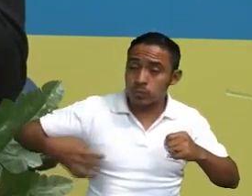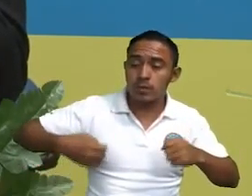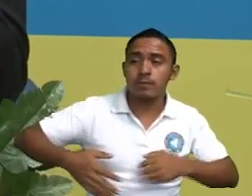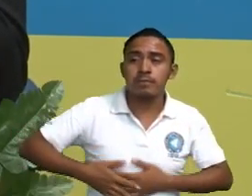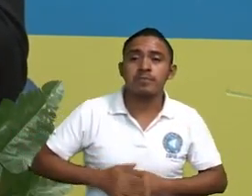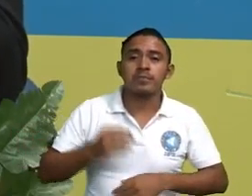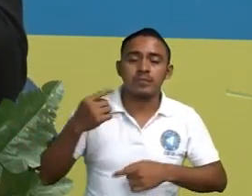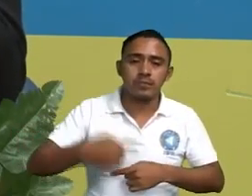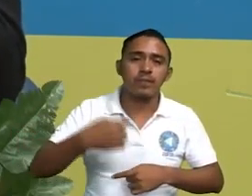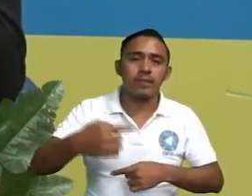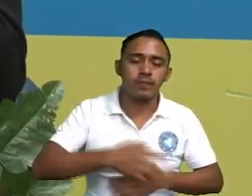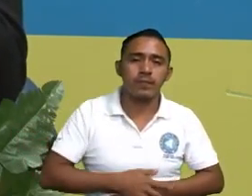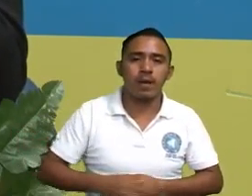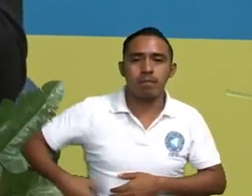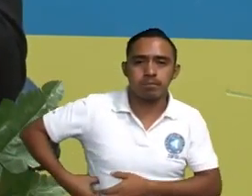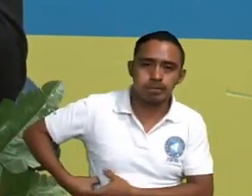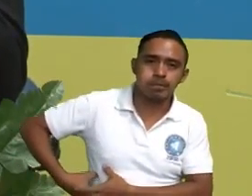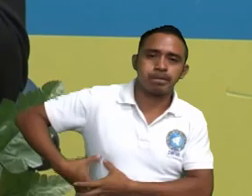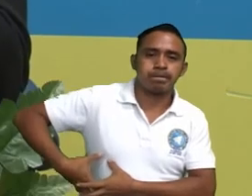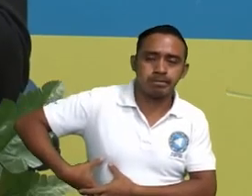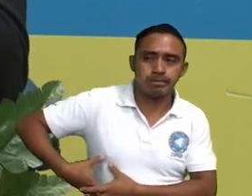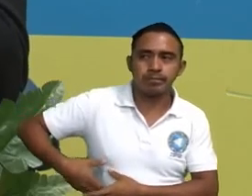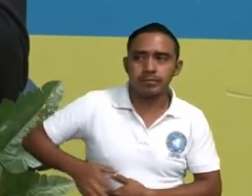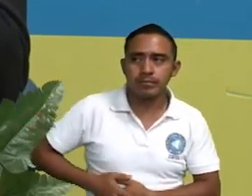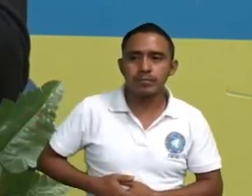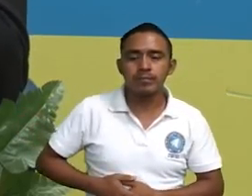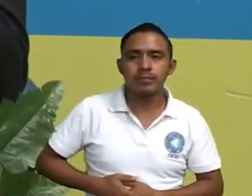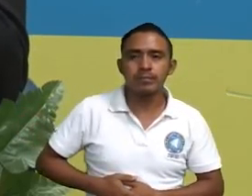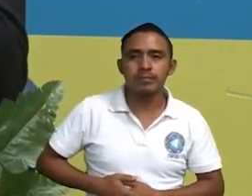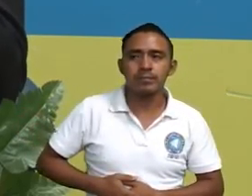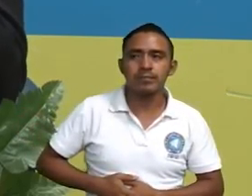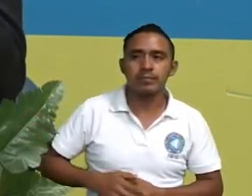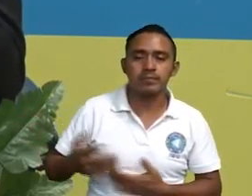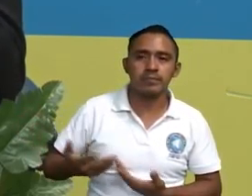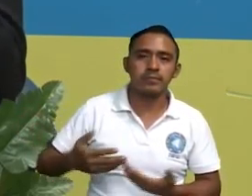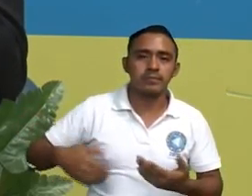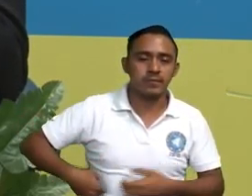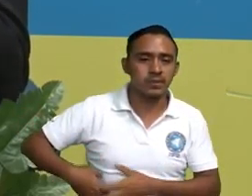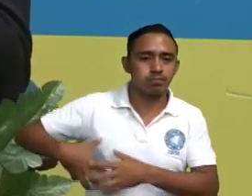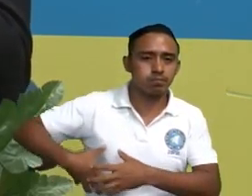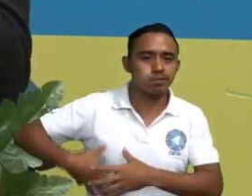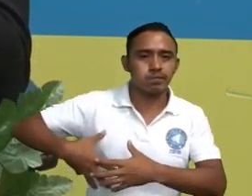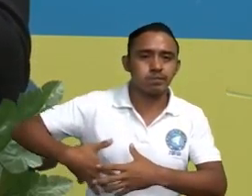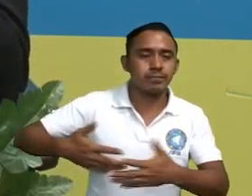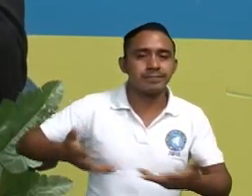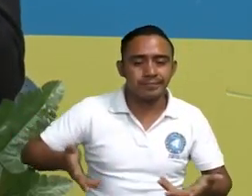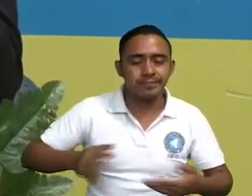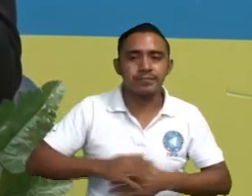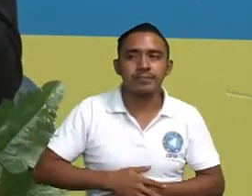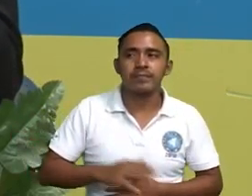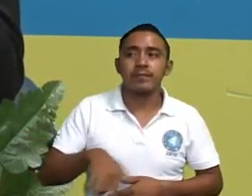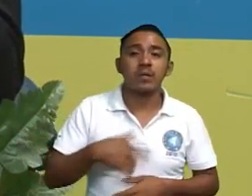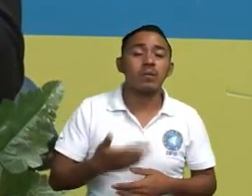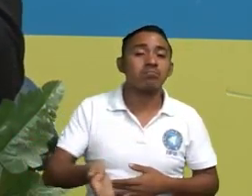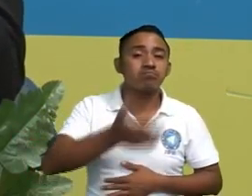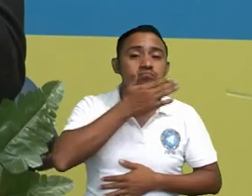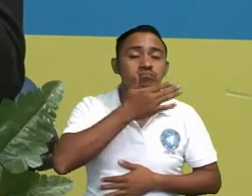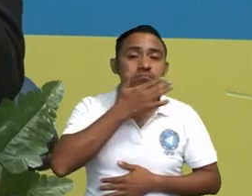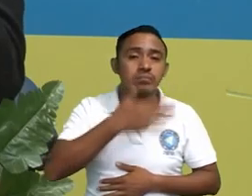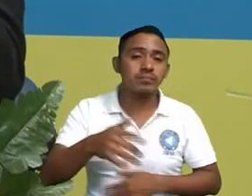repetición, inflamación de la vesícula biliar a repetición, eso quiere decir que tiene una colecistitis aguda a repeticiones. Posteriormente eso se vuelve en crónica y